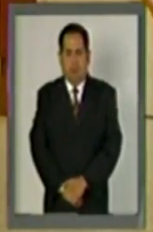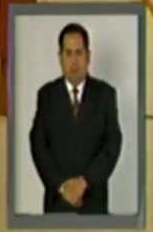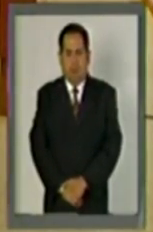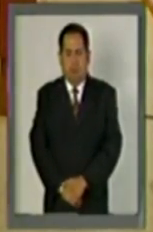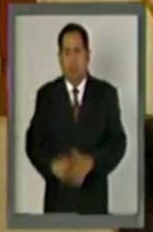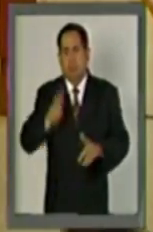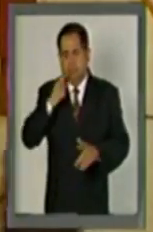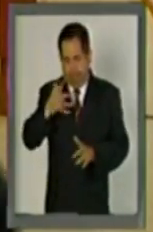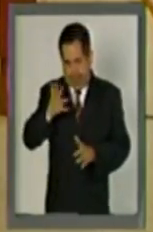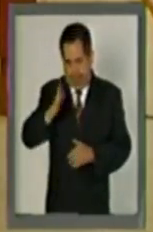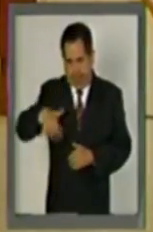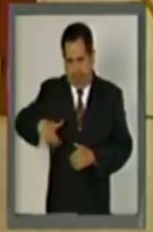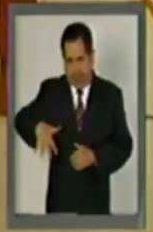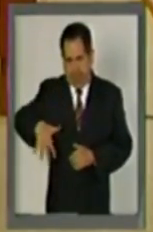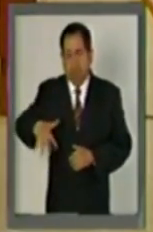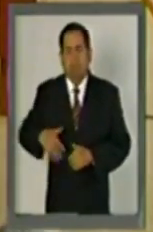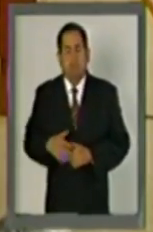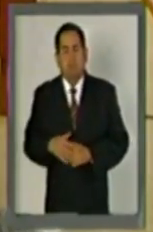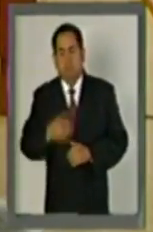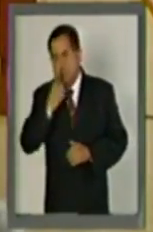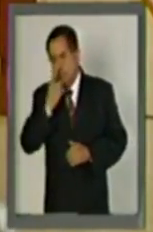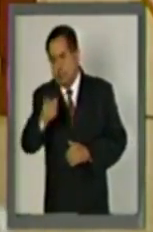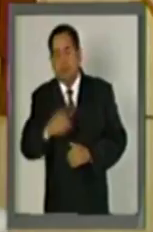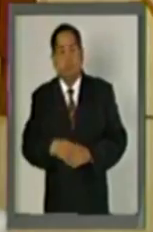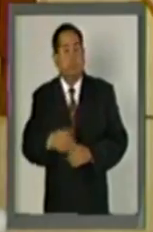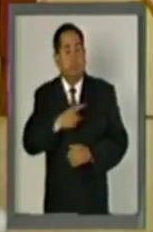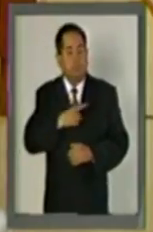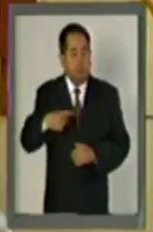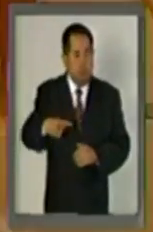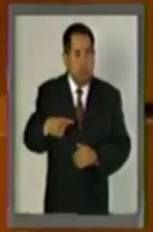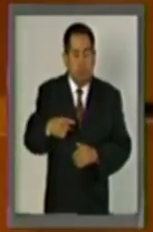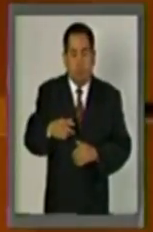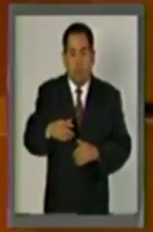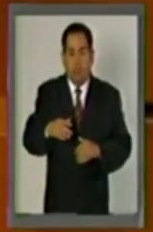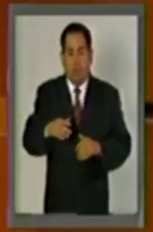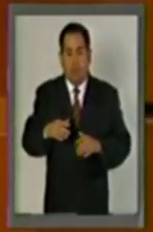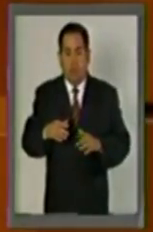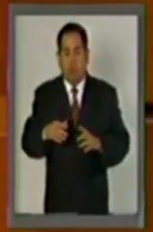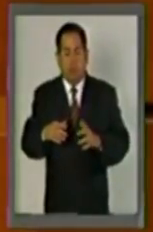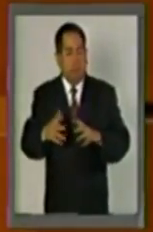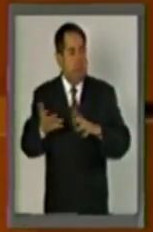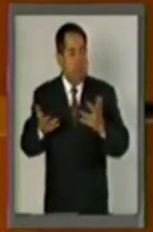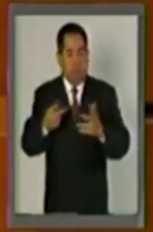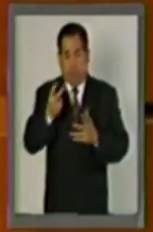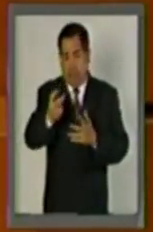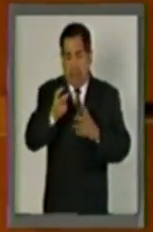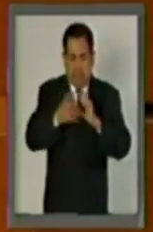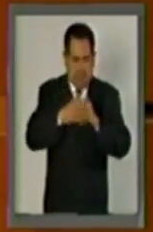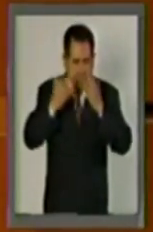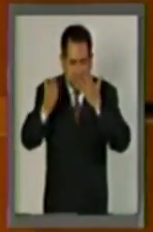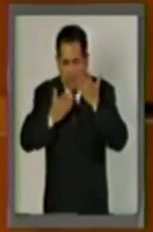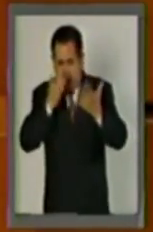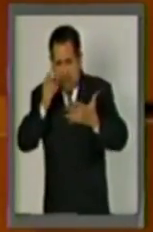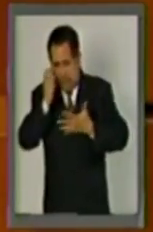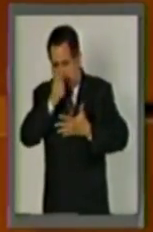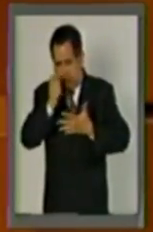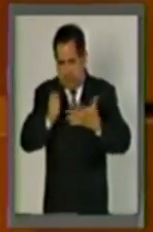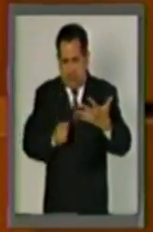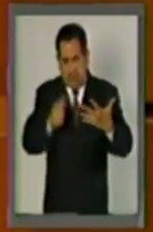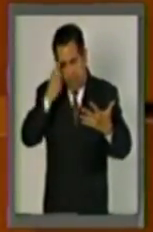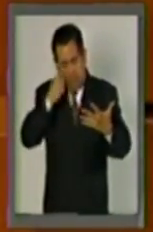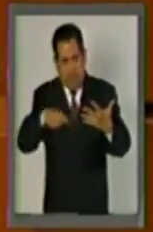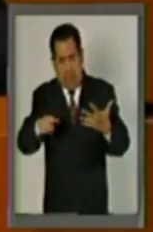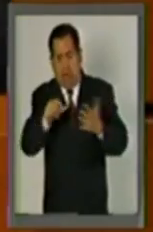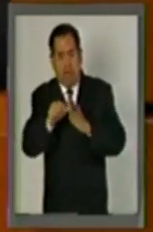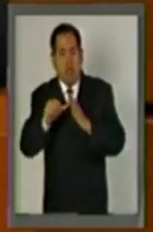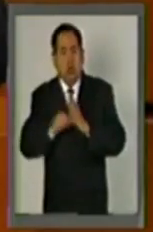Decía entonces que debemos de hacer ese profundo análisis a este